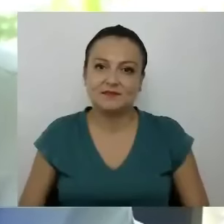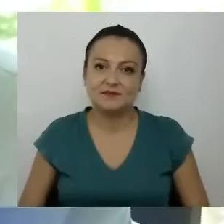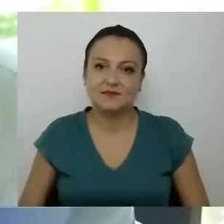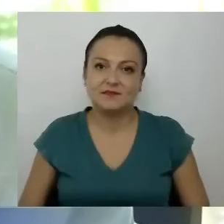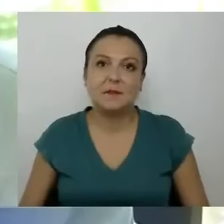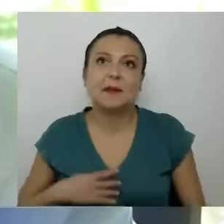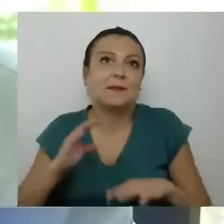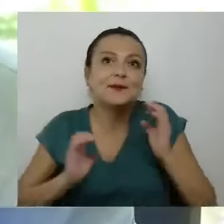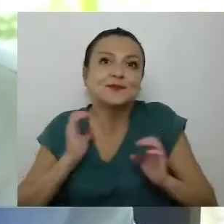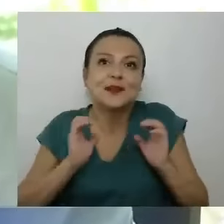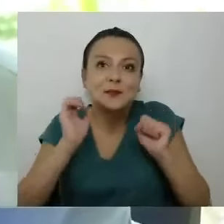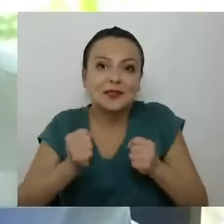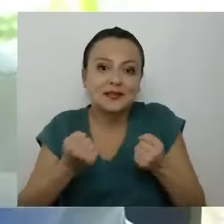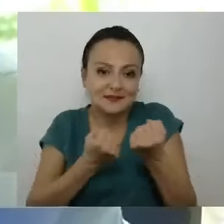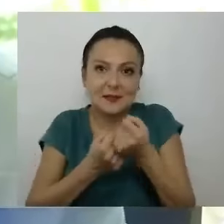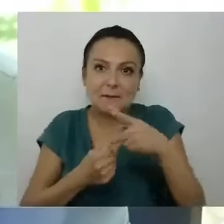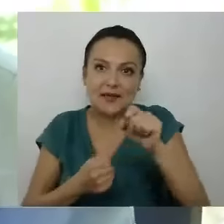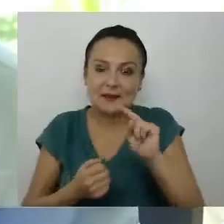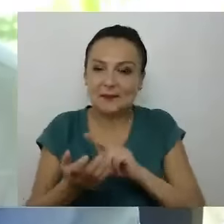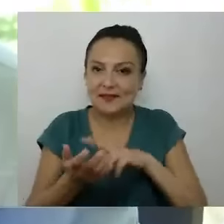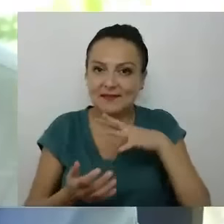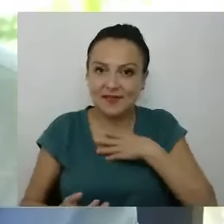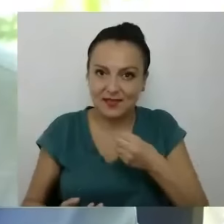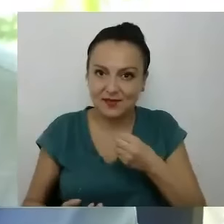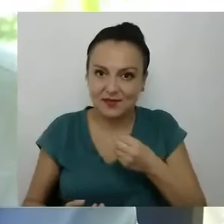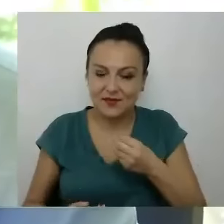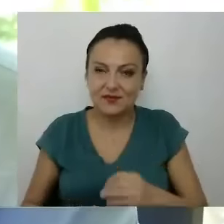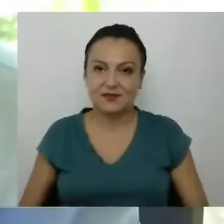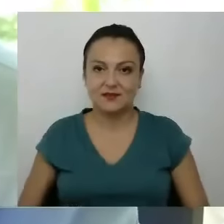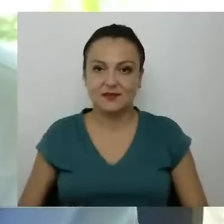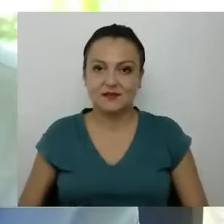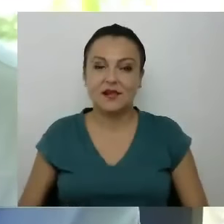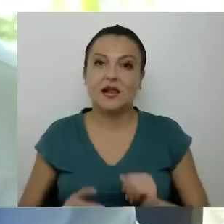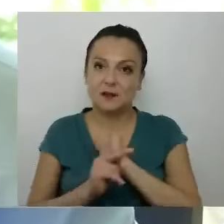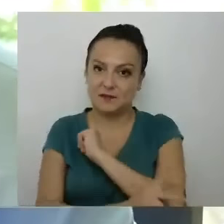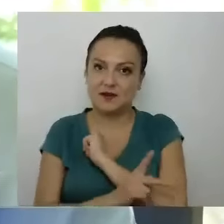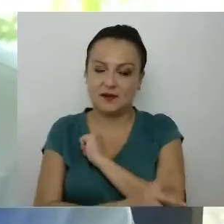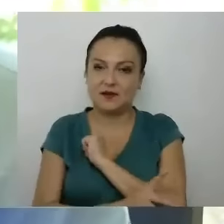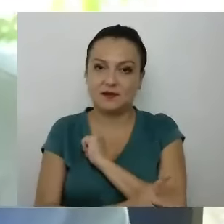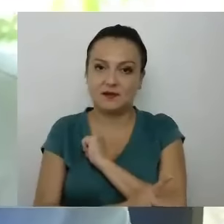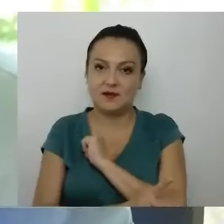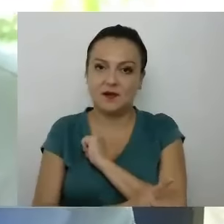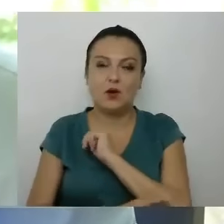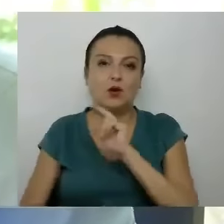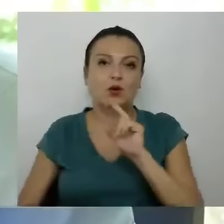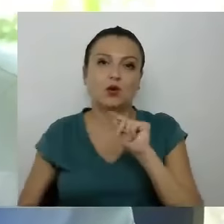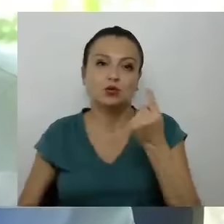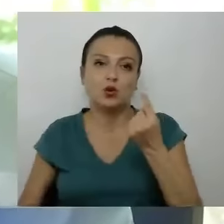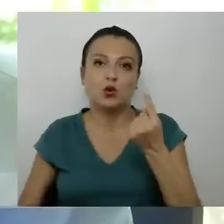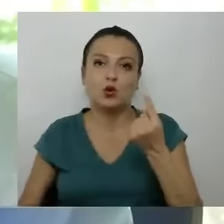ilusiona aportarle al Partido Liberación Nacional, aportarle al país, no necesariamente desde una posición de